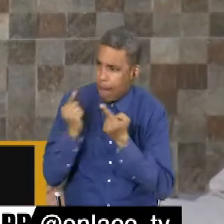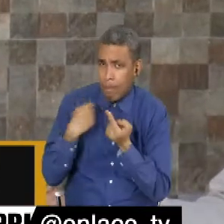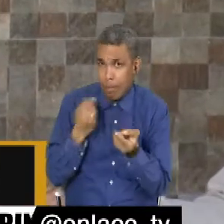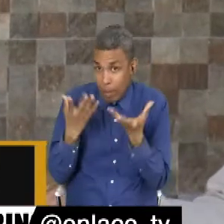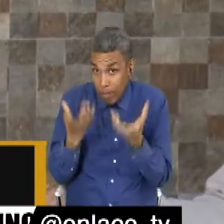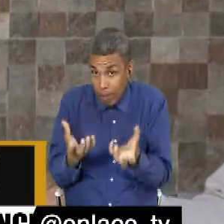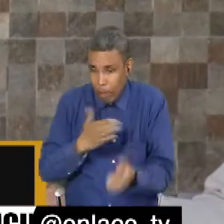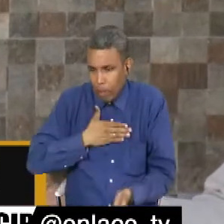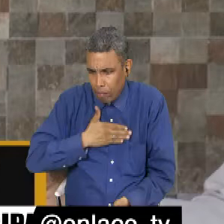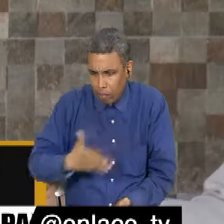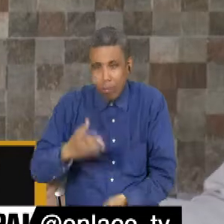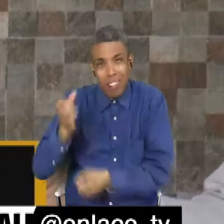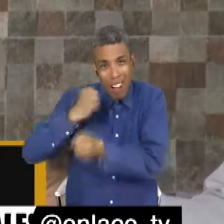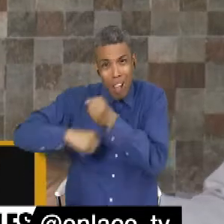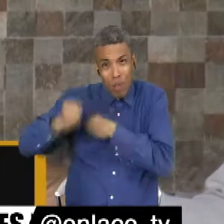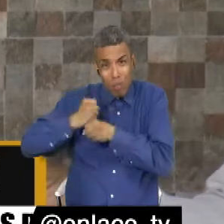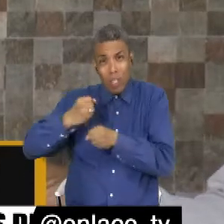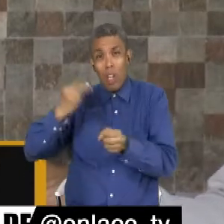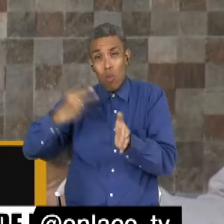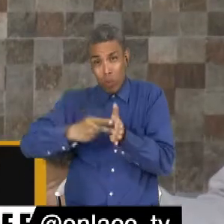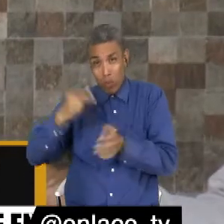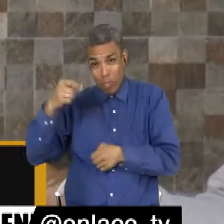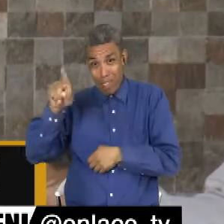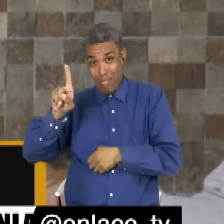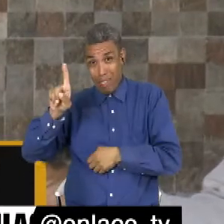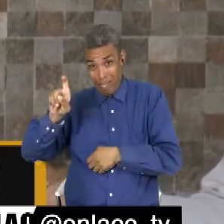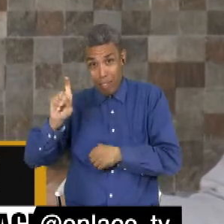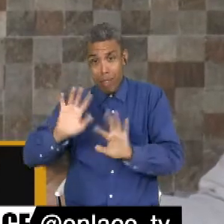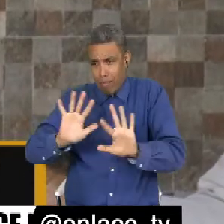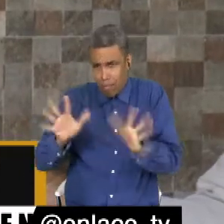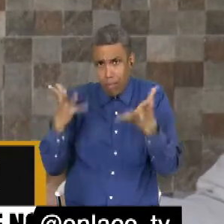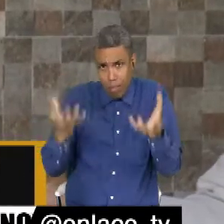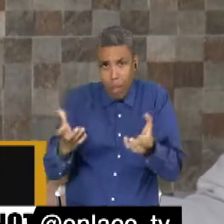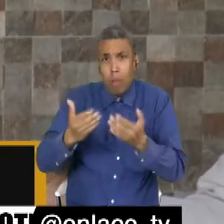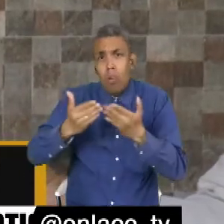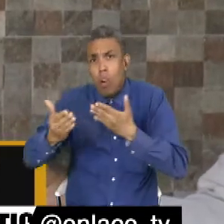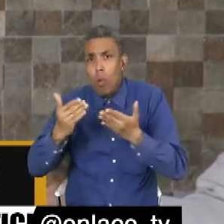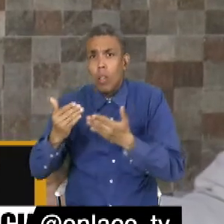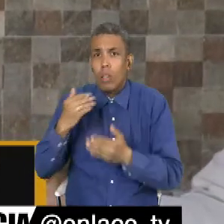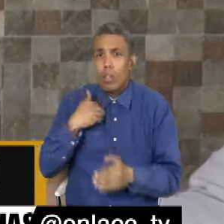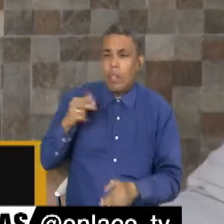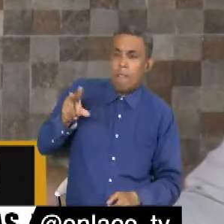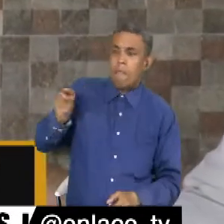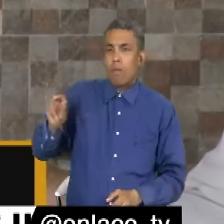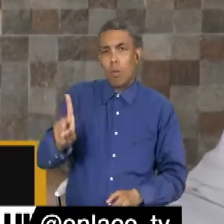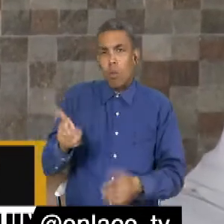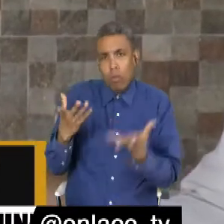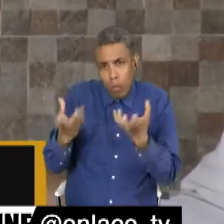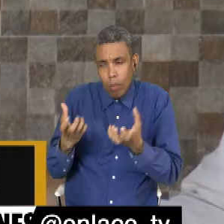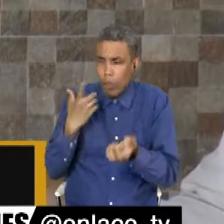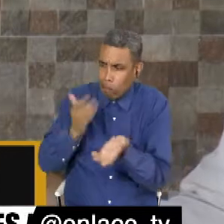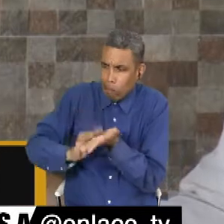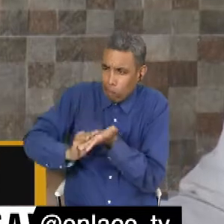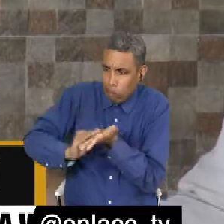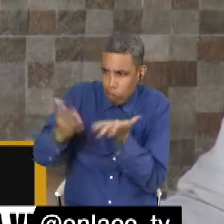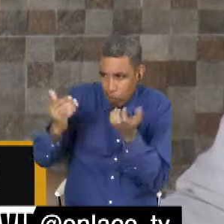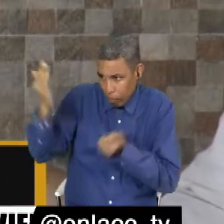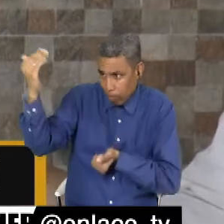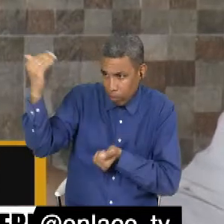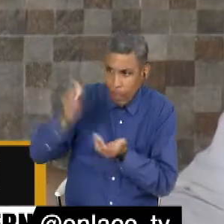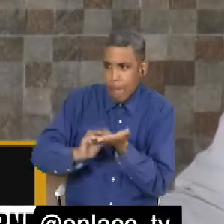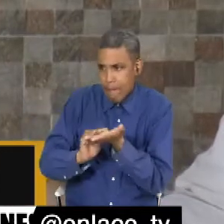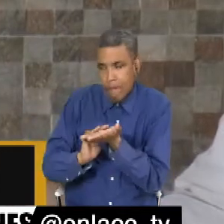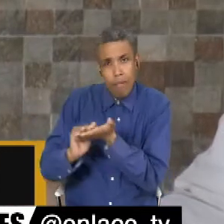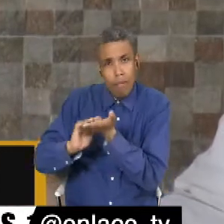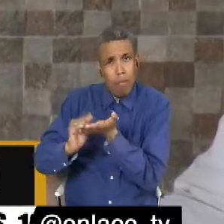Desde el año pasado tenemos las mesas ya instauradas, la invitación es que volvamos a la mesa y abramos caminos